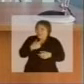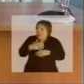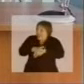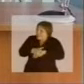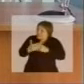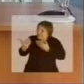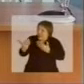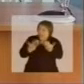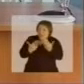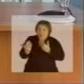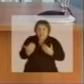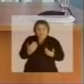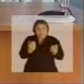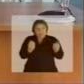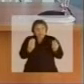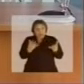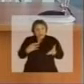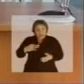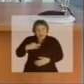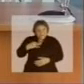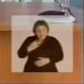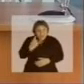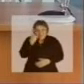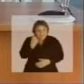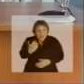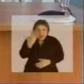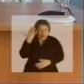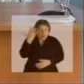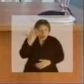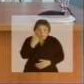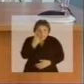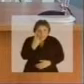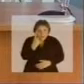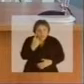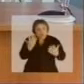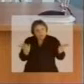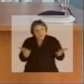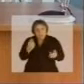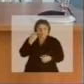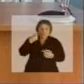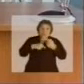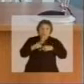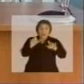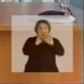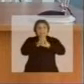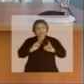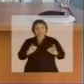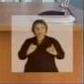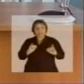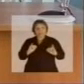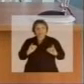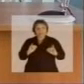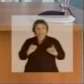convivir Porque si la vida Es el valor Primero Nada más importante Que la paz